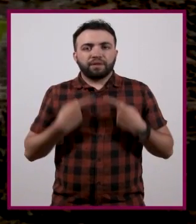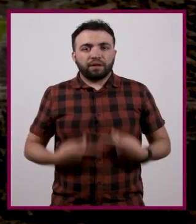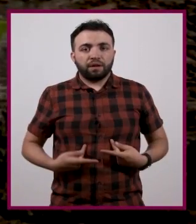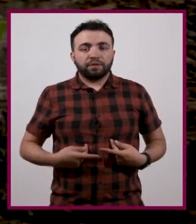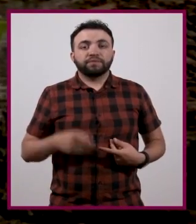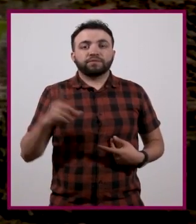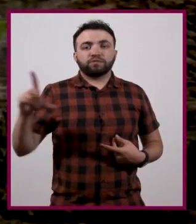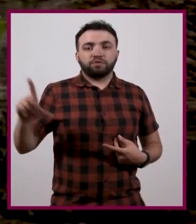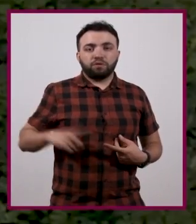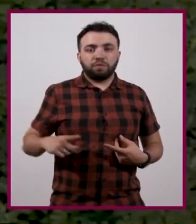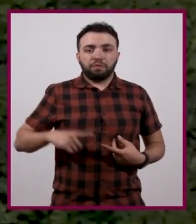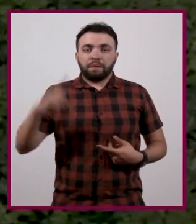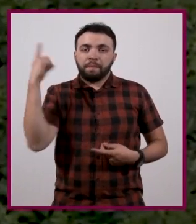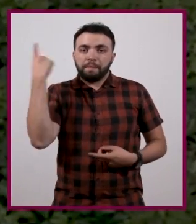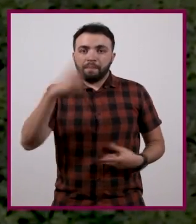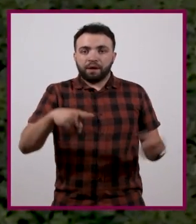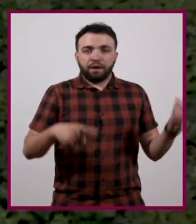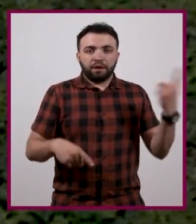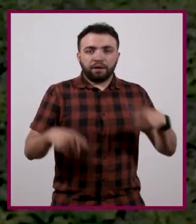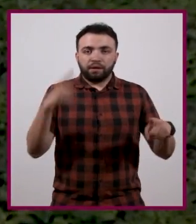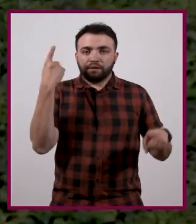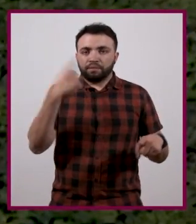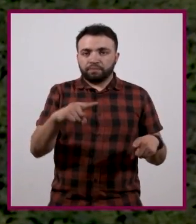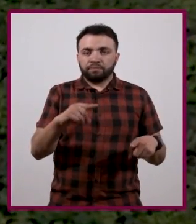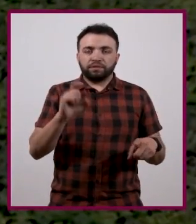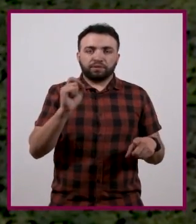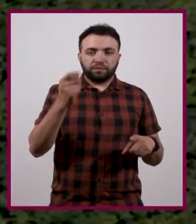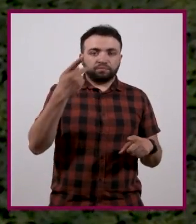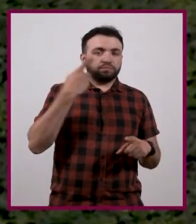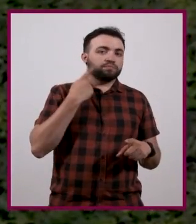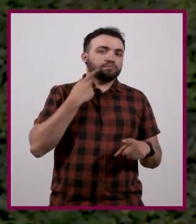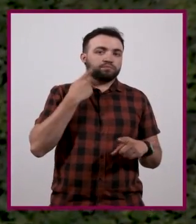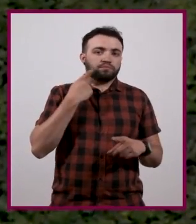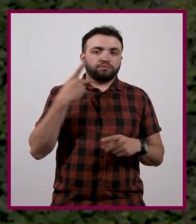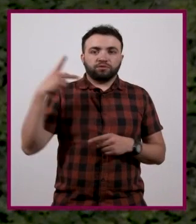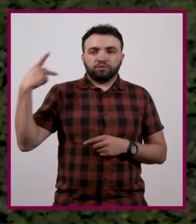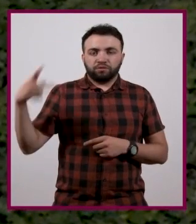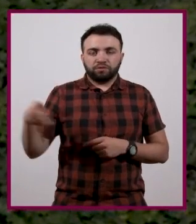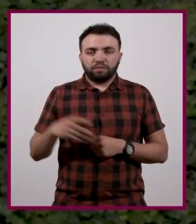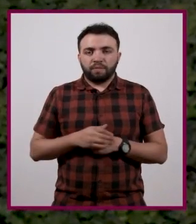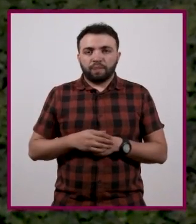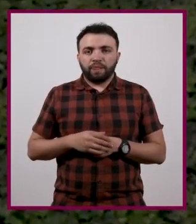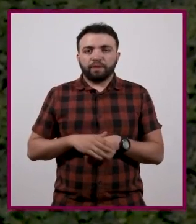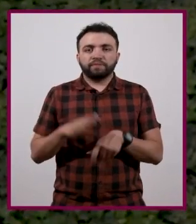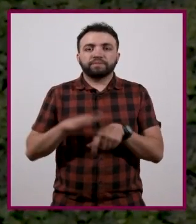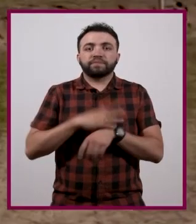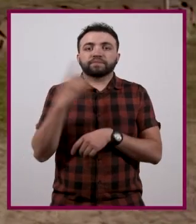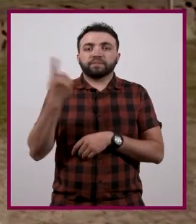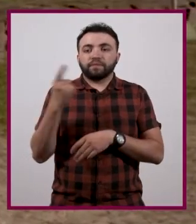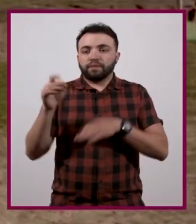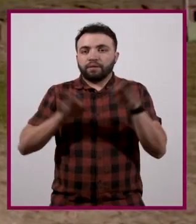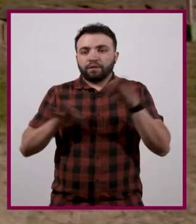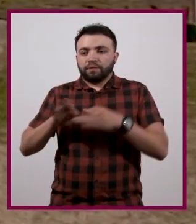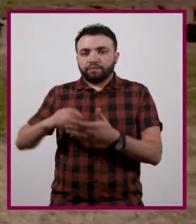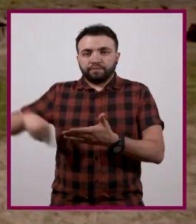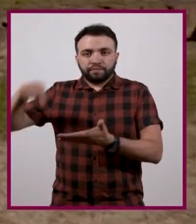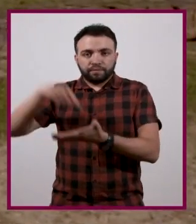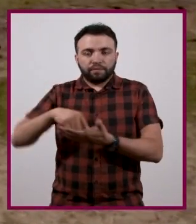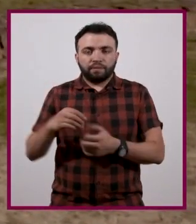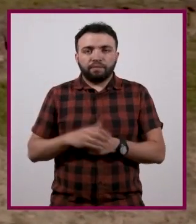que o gobernaban en el sitio, la clase política local, o que trabajaban en el